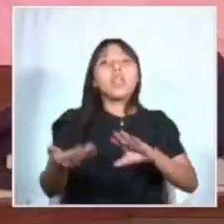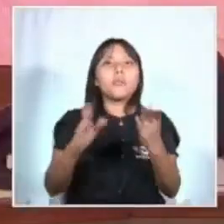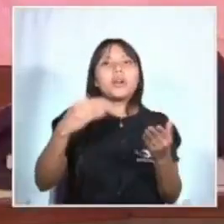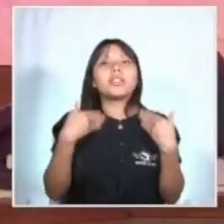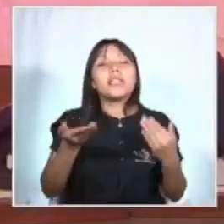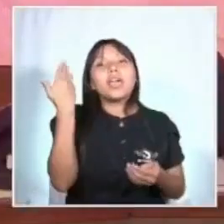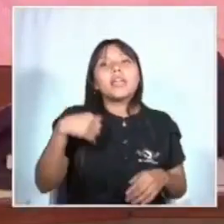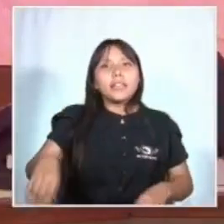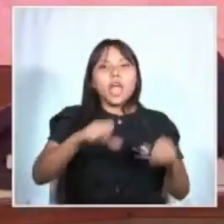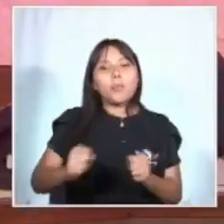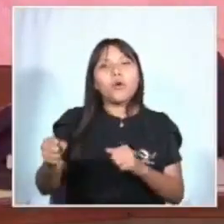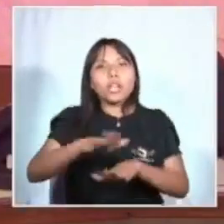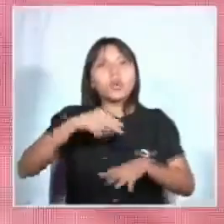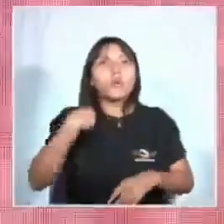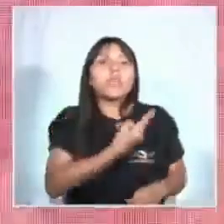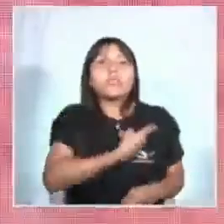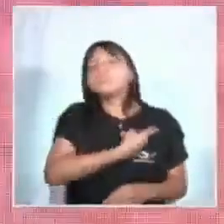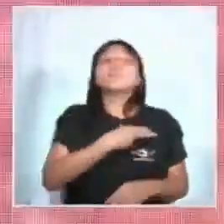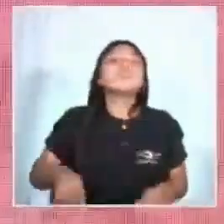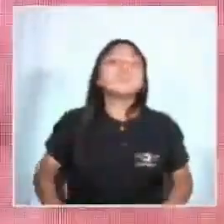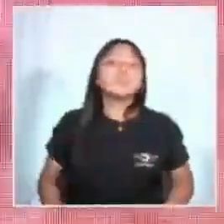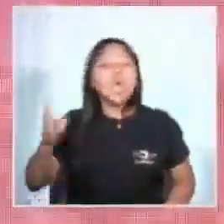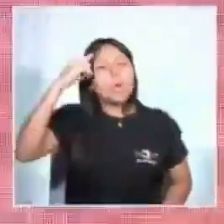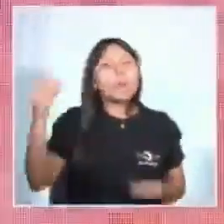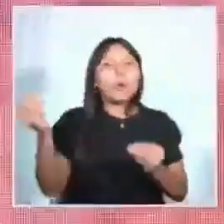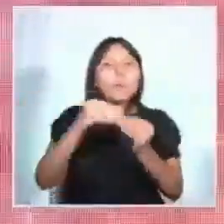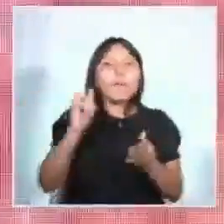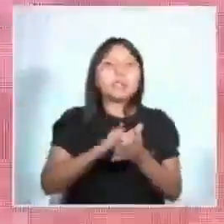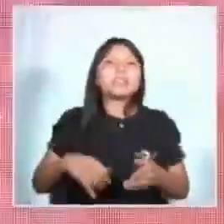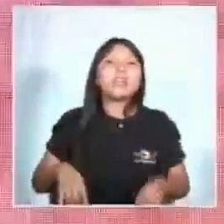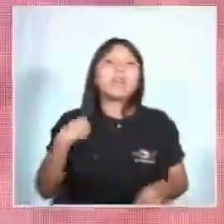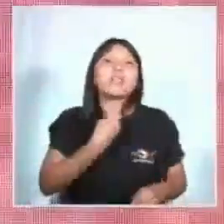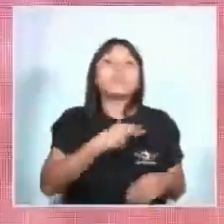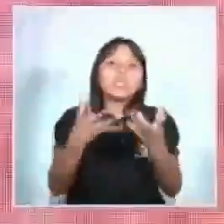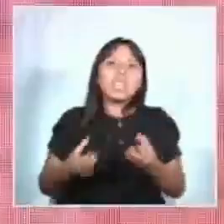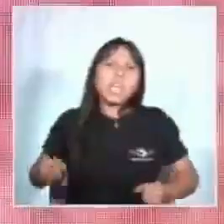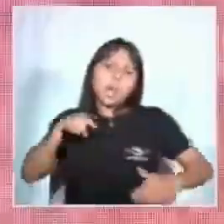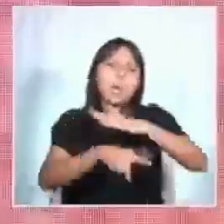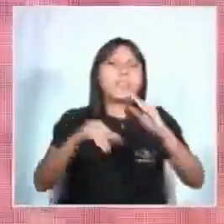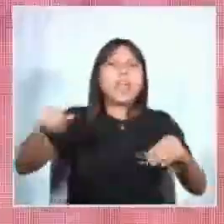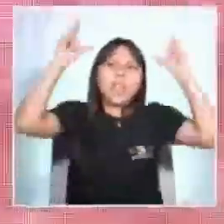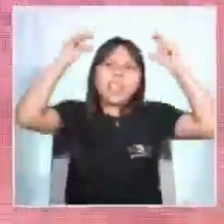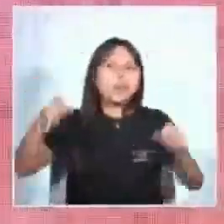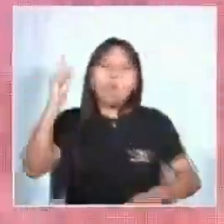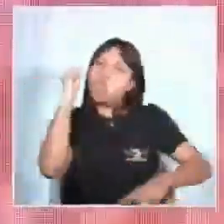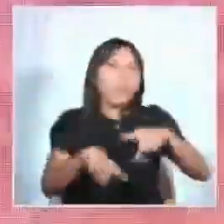nosotros. Después de Cristo, por más de que nos quiera matar el diablo, no puede, porque usted y yo